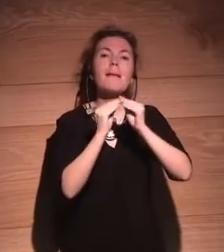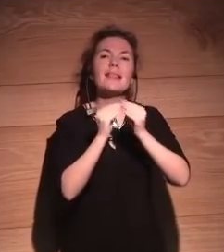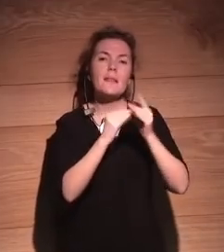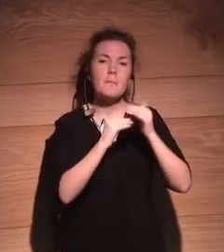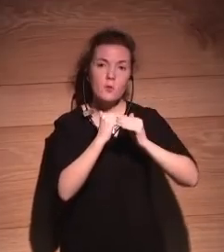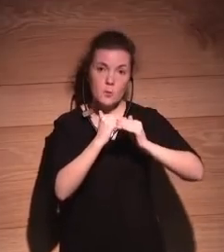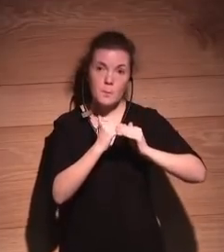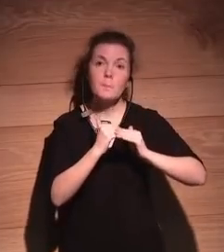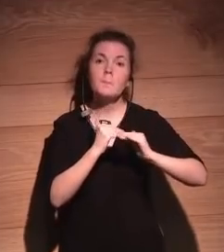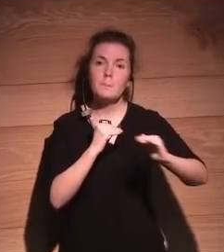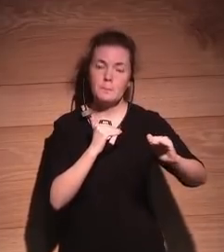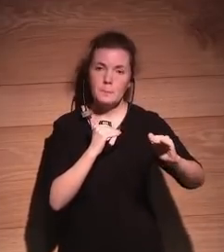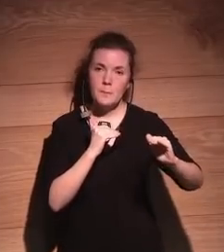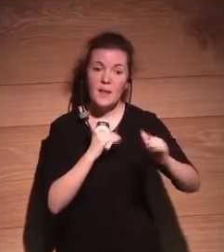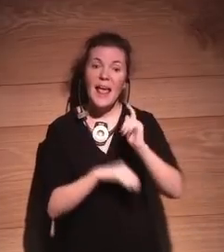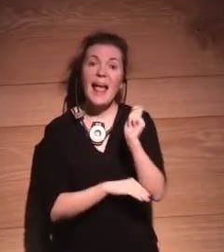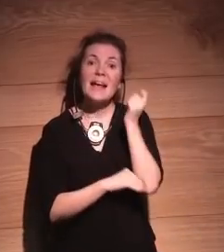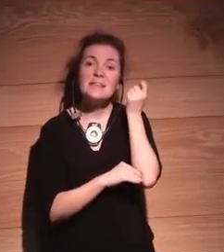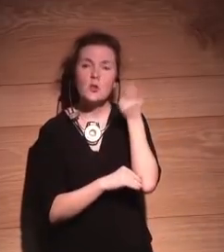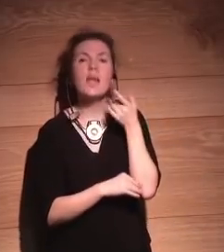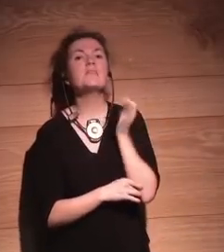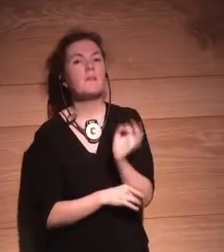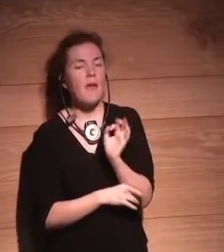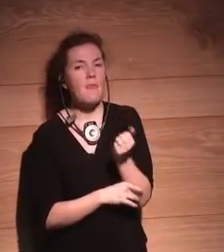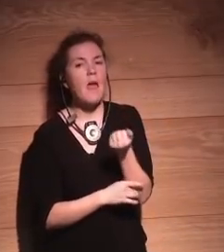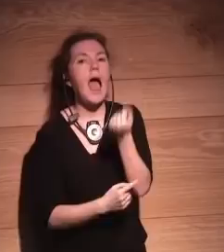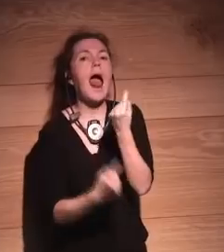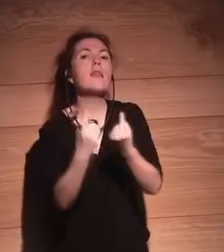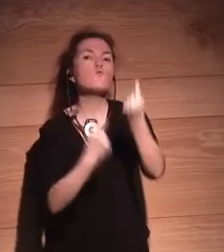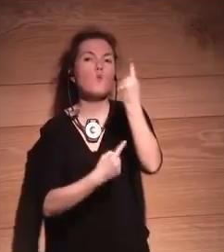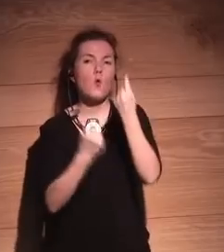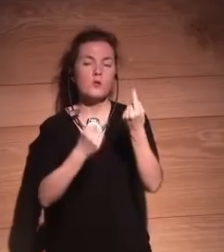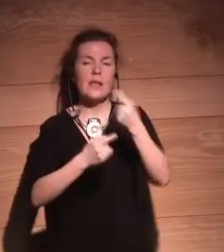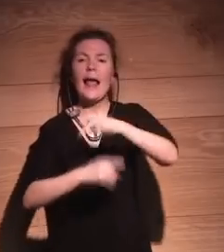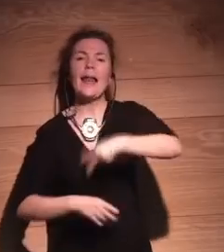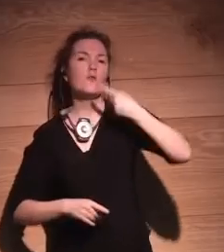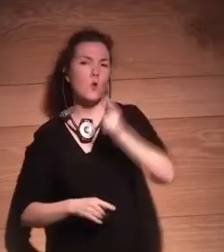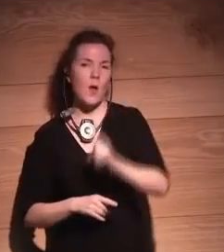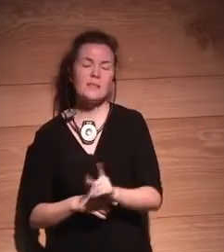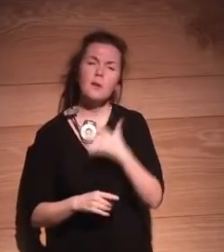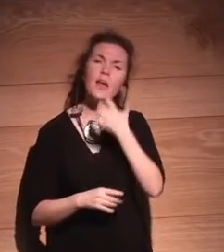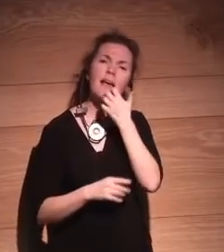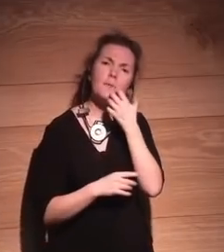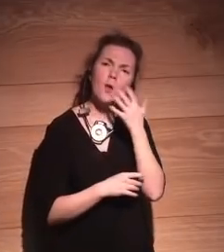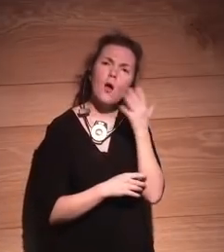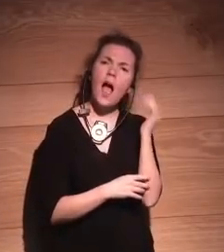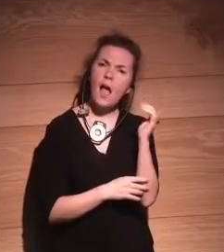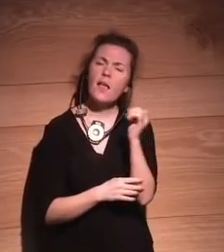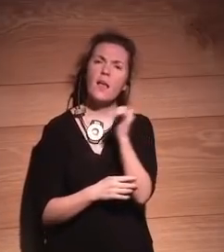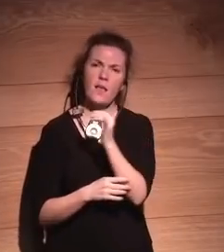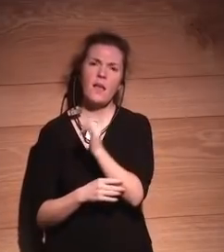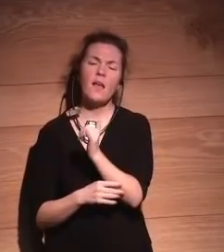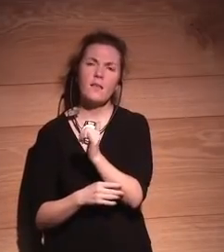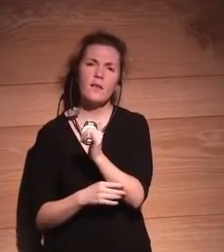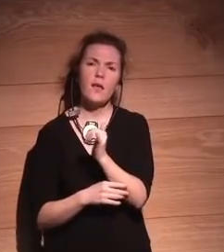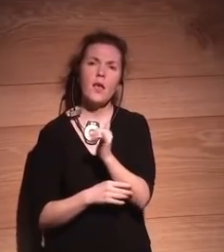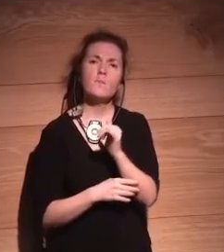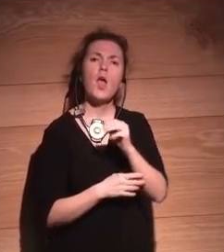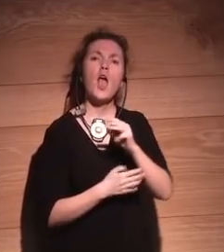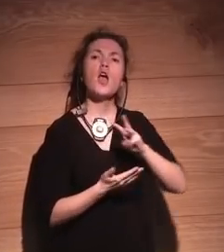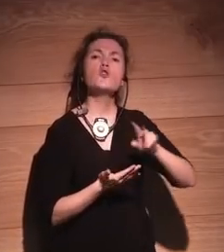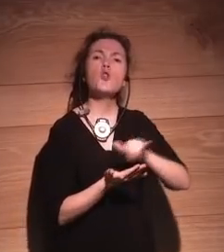medio. El éxito es cierto que son algunos, que no es la generalidad, pero existen ejemplos más allá de New